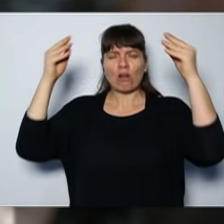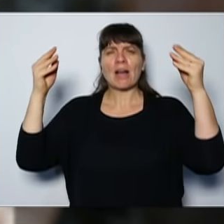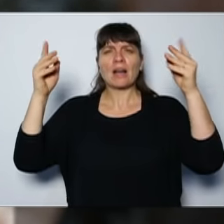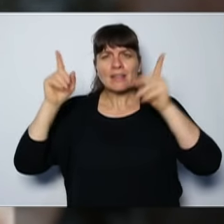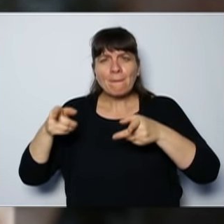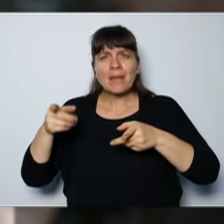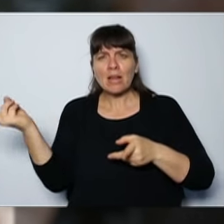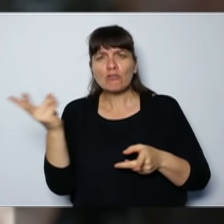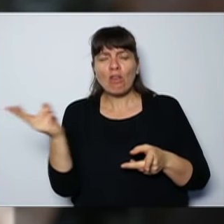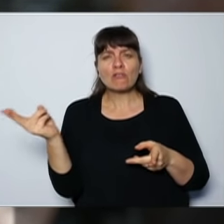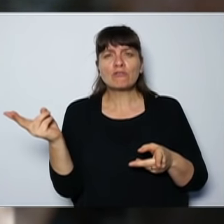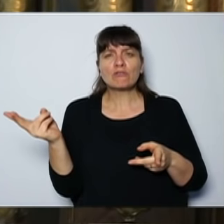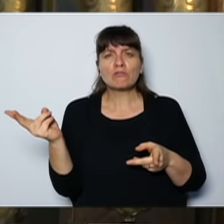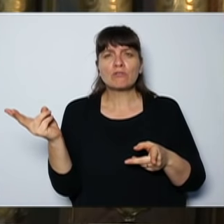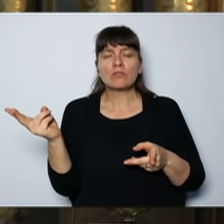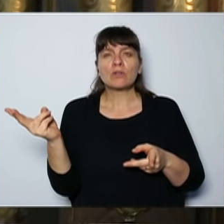Y viene